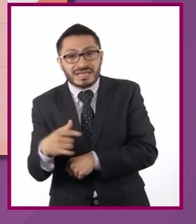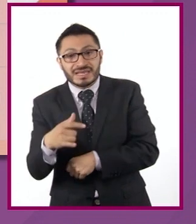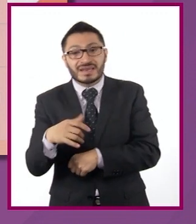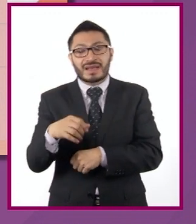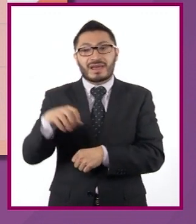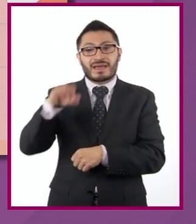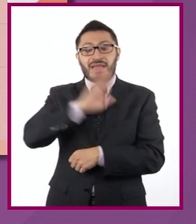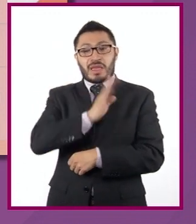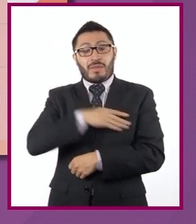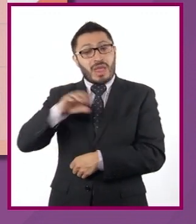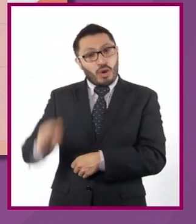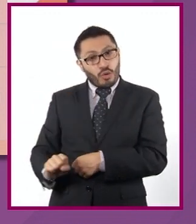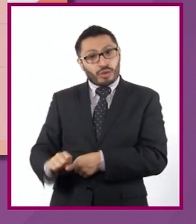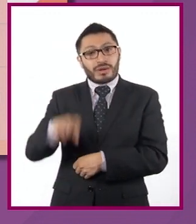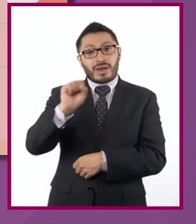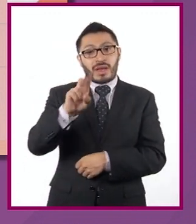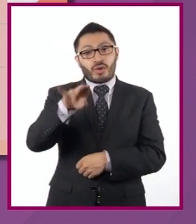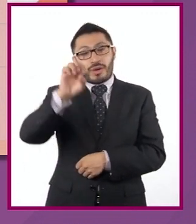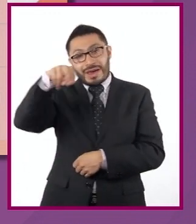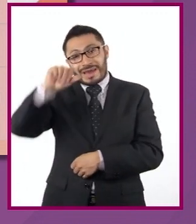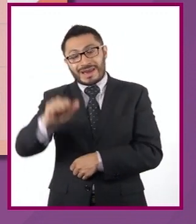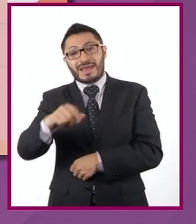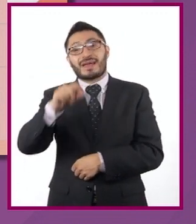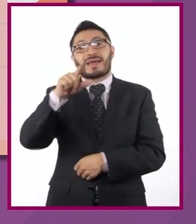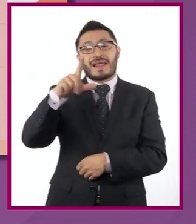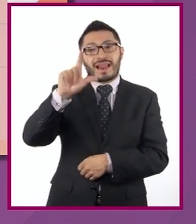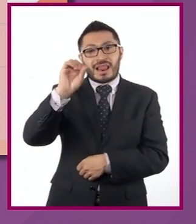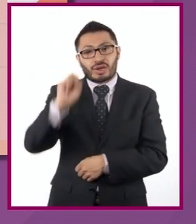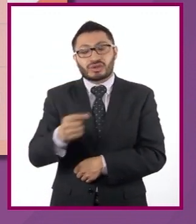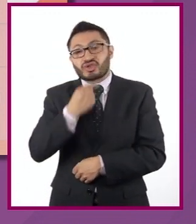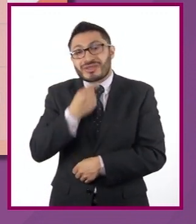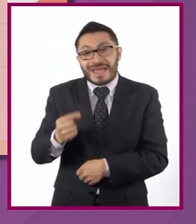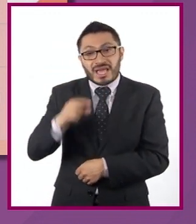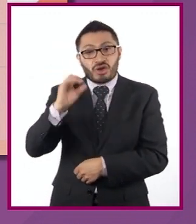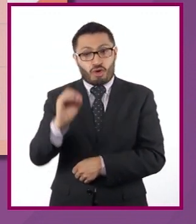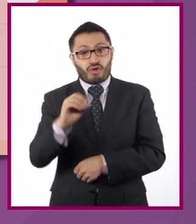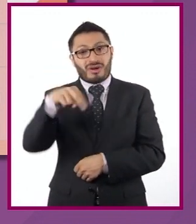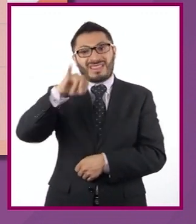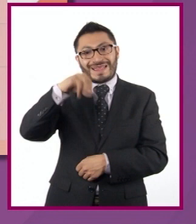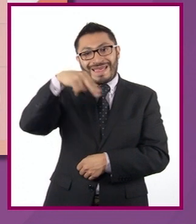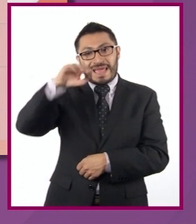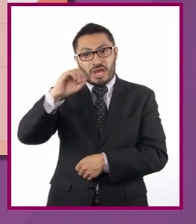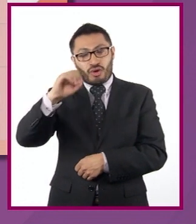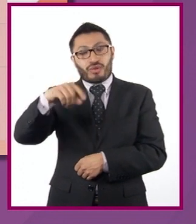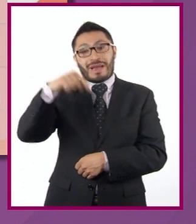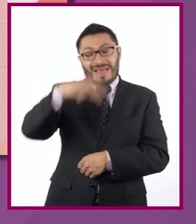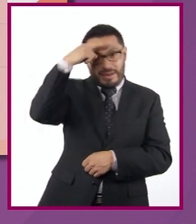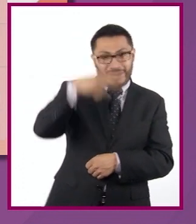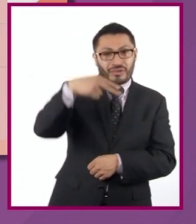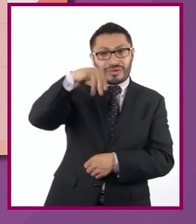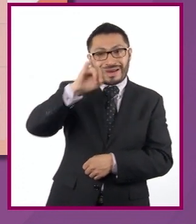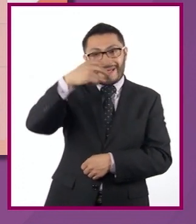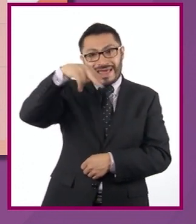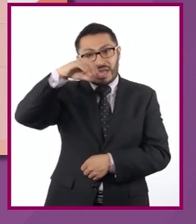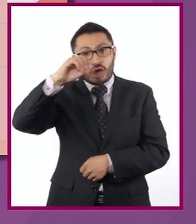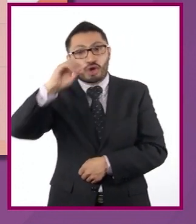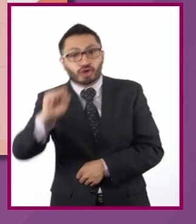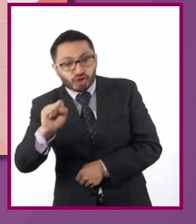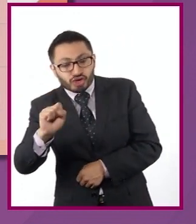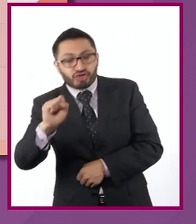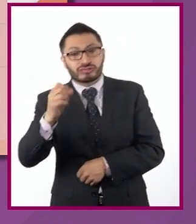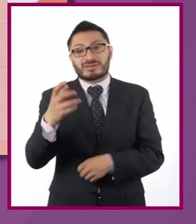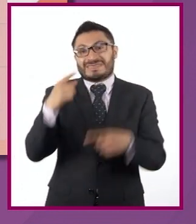de España. Suena, los niños juega, estamos. En México, los niños juegan,